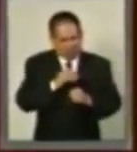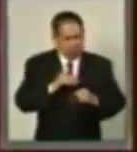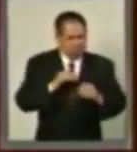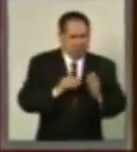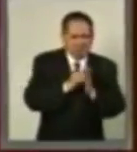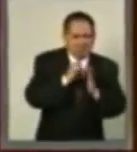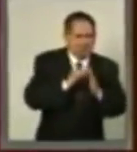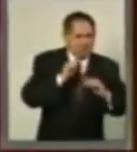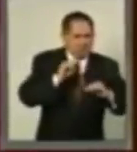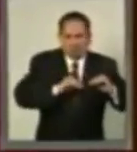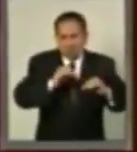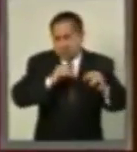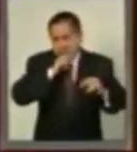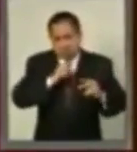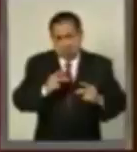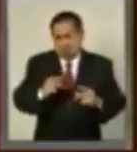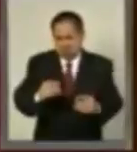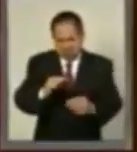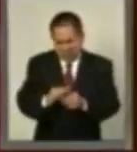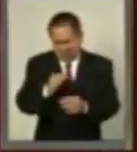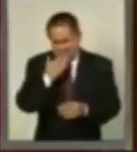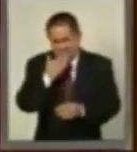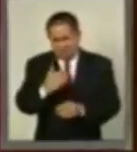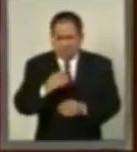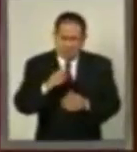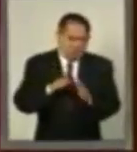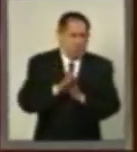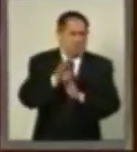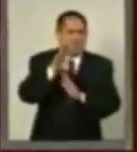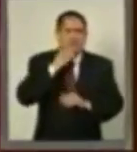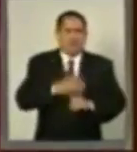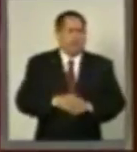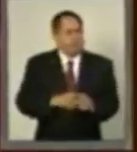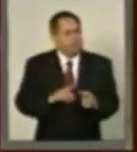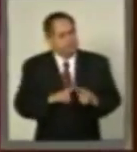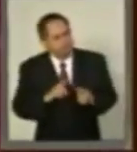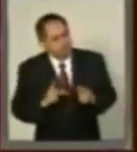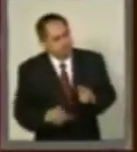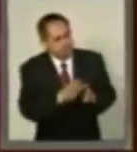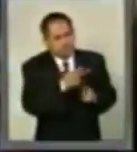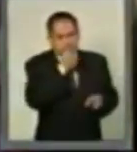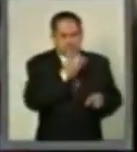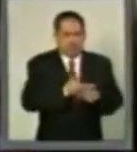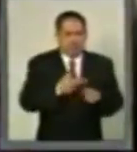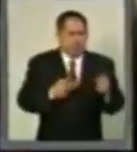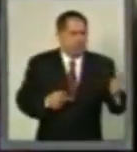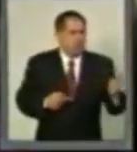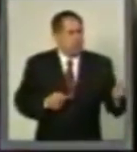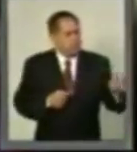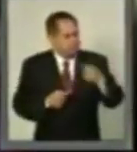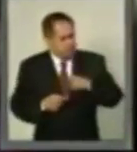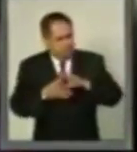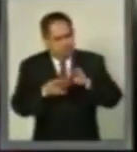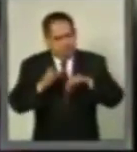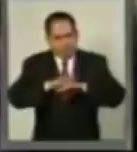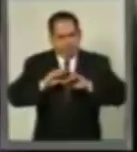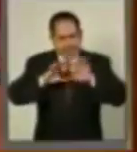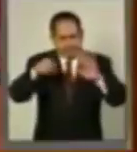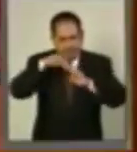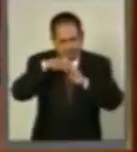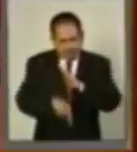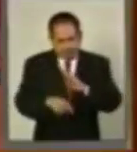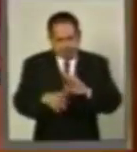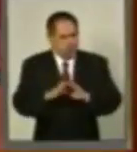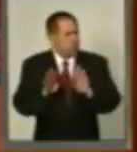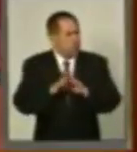haciendo muy rápido y de manera resiliente. Entonces, mi primera pregunta sería, señor secretario, si nos ahondara un poquito más sobre estas tareas